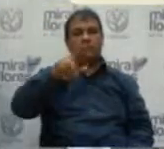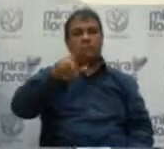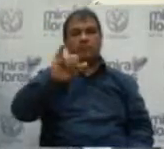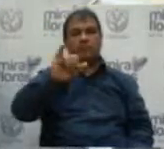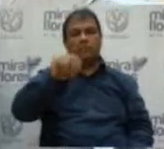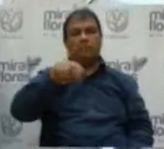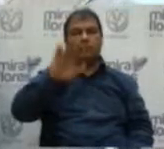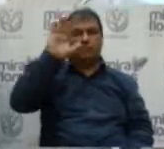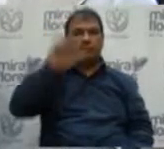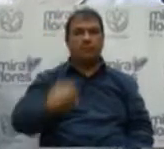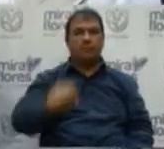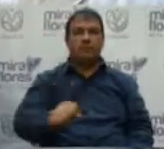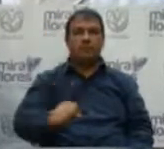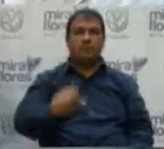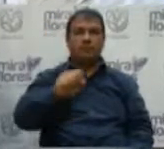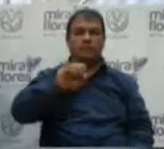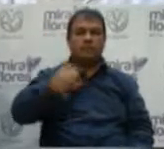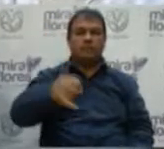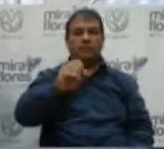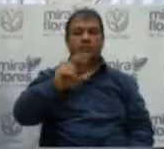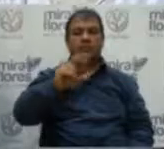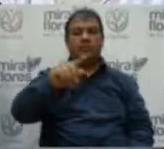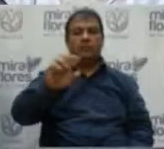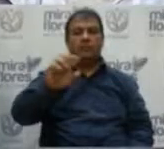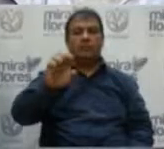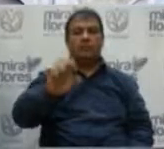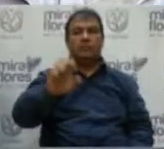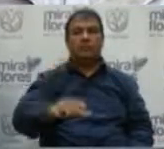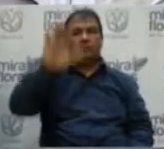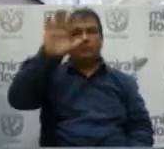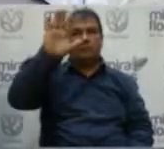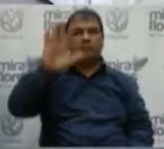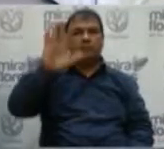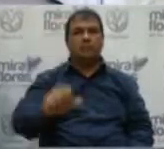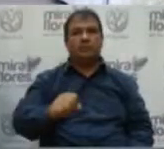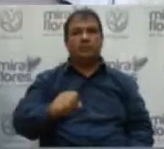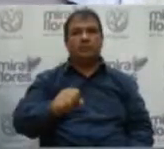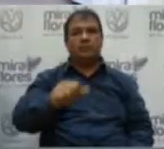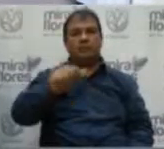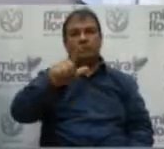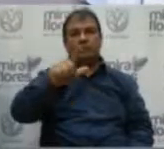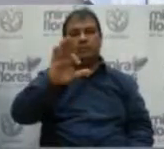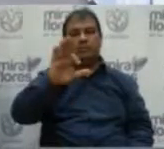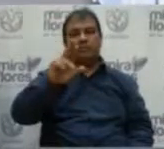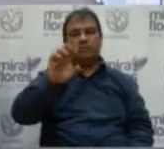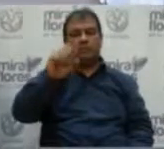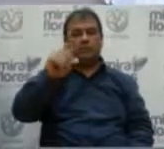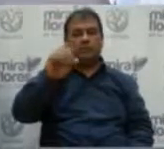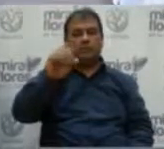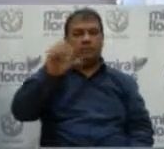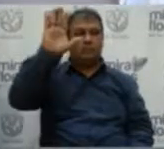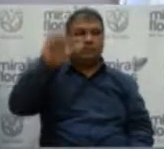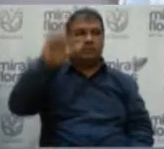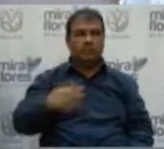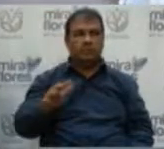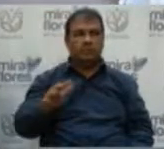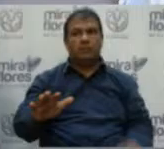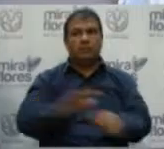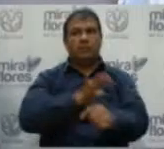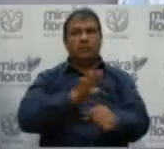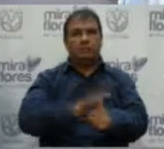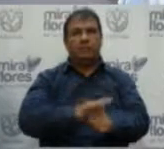Castro. Presente. Señor Jorge de Albertis González del Riego. Presente. Señor Alfredo Sousa Locio. Presente. Hay quórum, señor